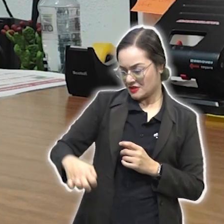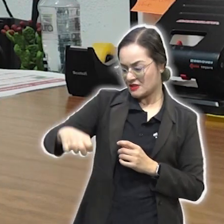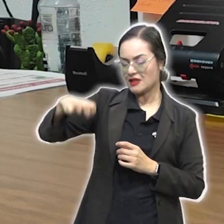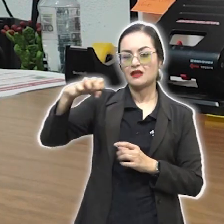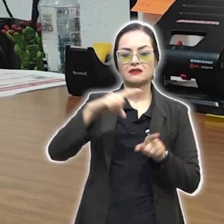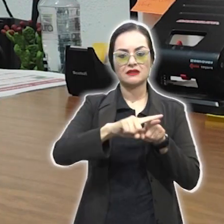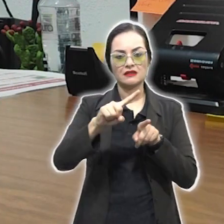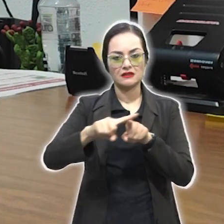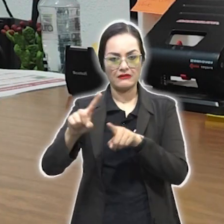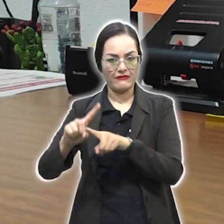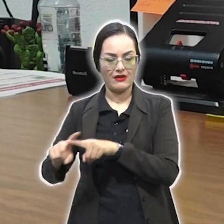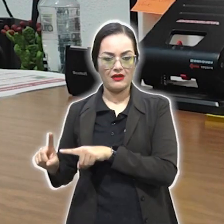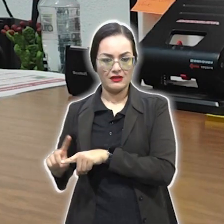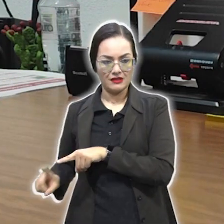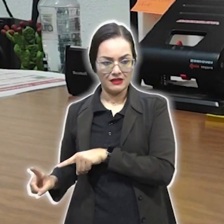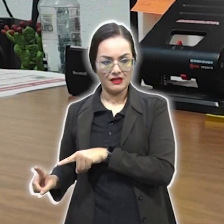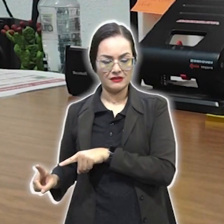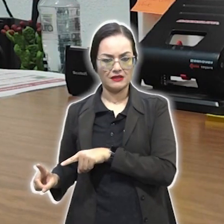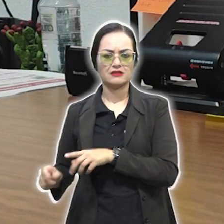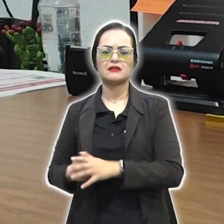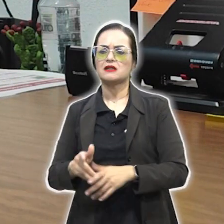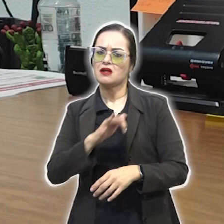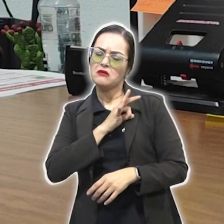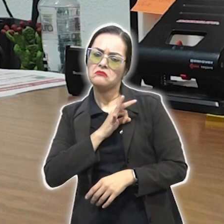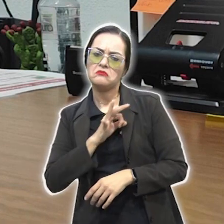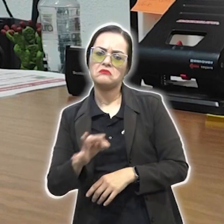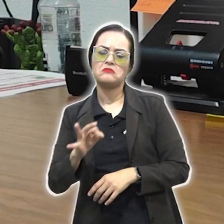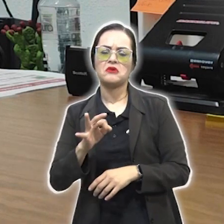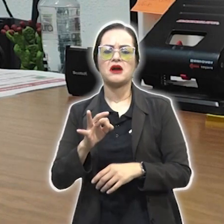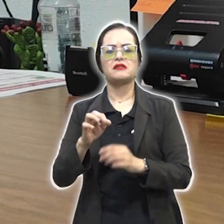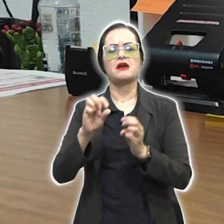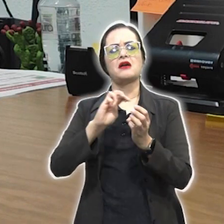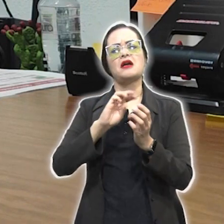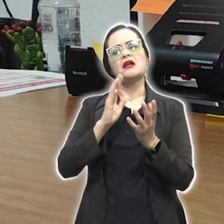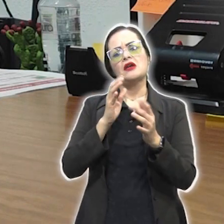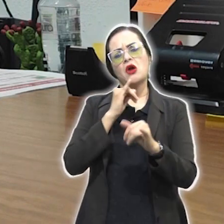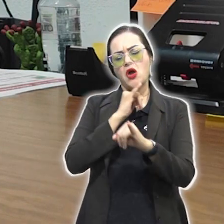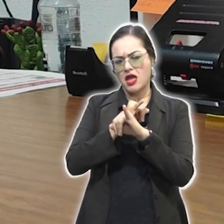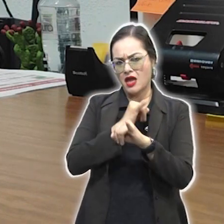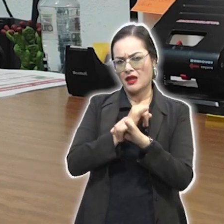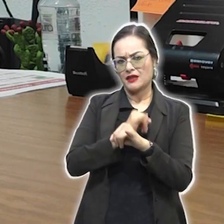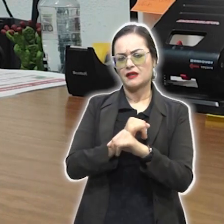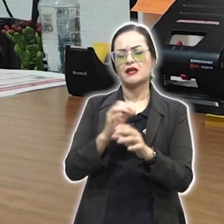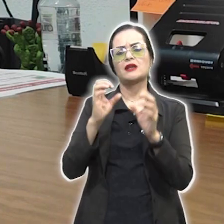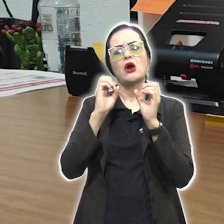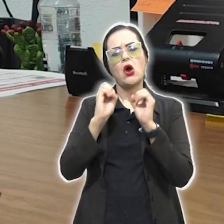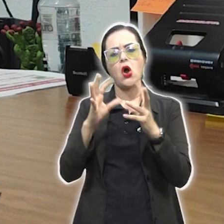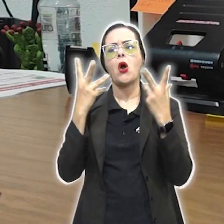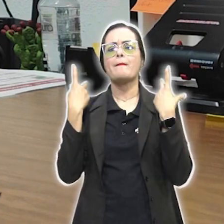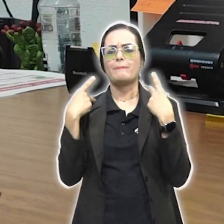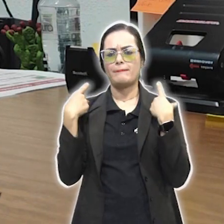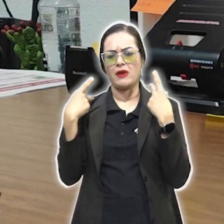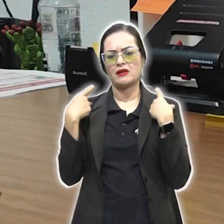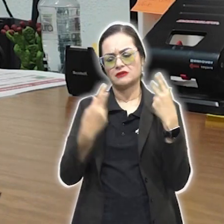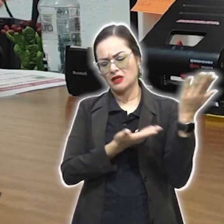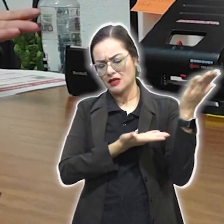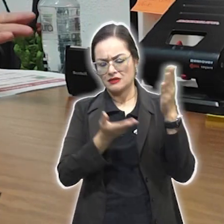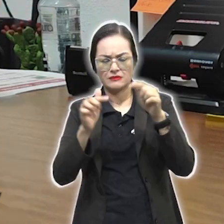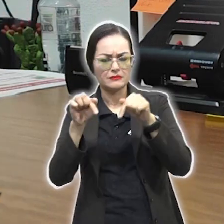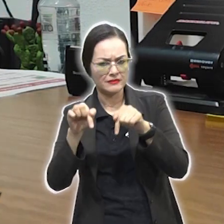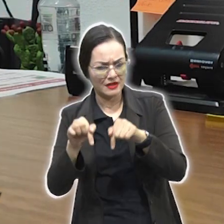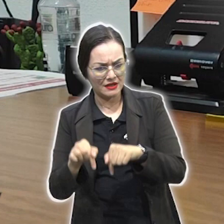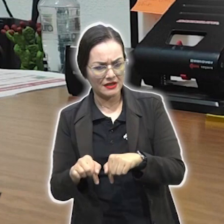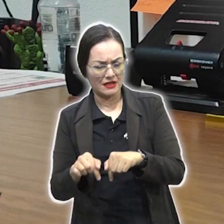diferentes edades, les podemos manejar el trabajo en línea, presencial, pero son asesorías. O sea, previamente se les